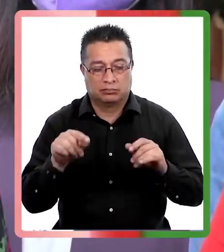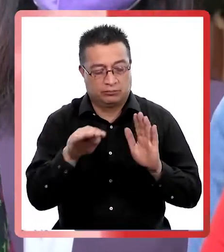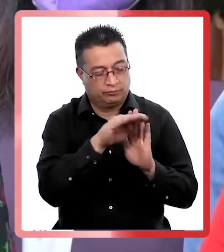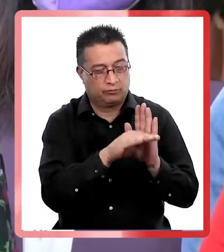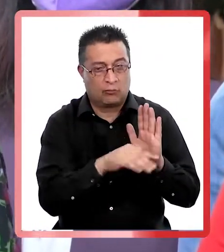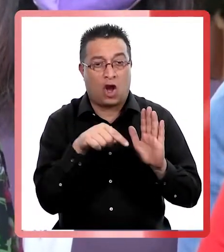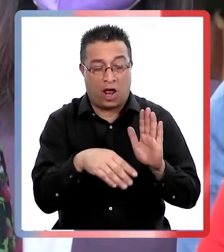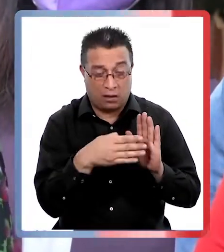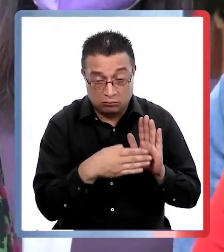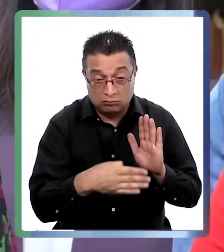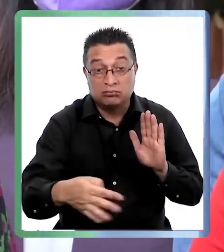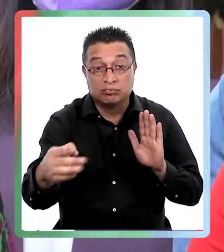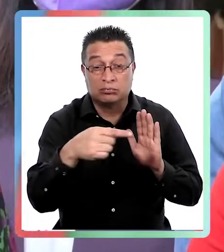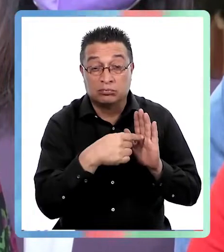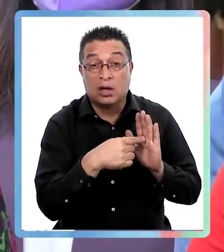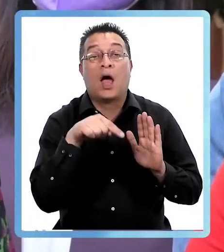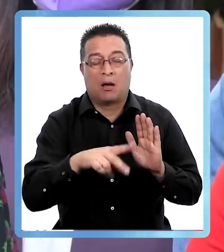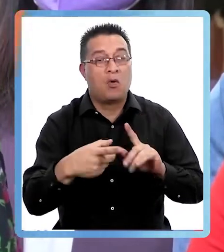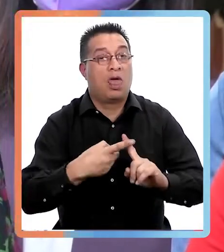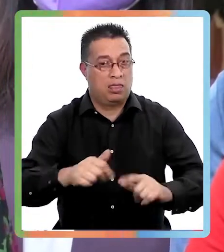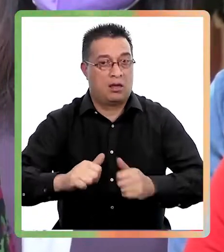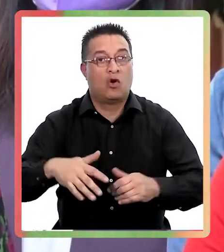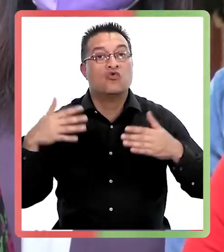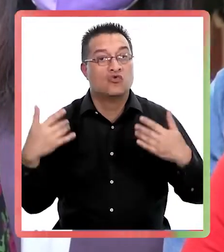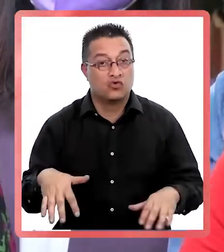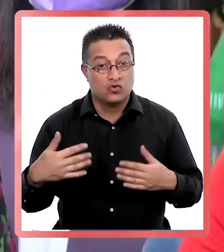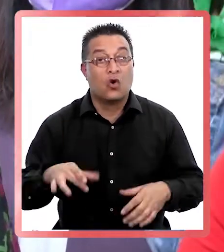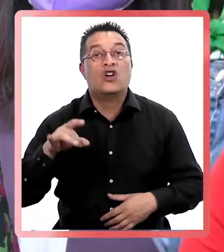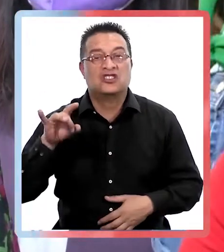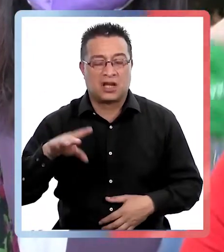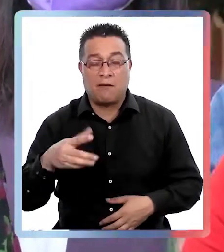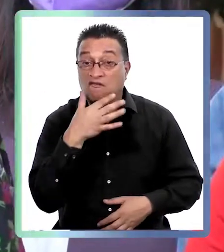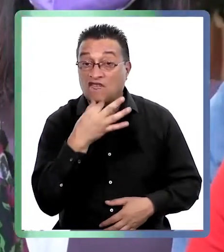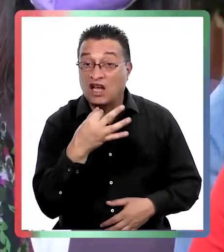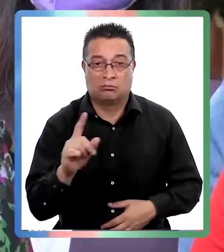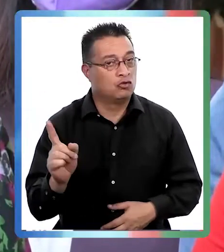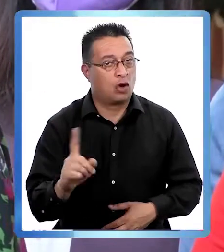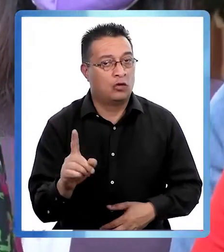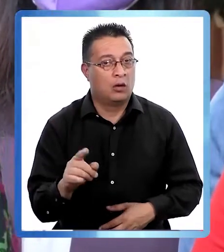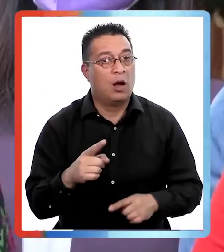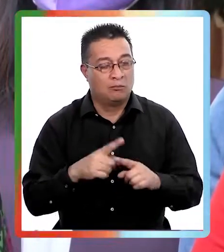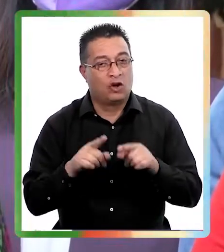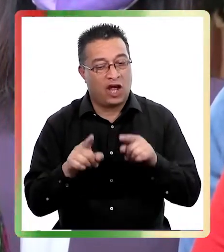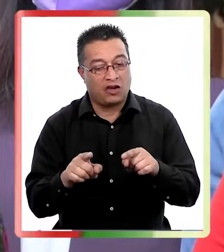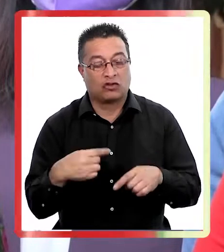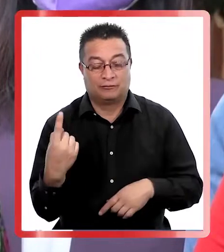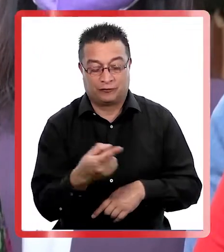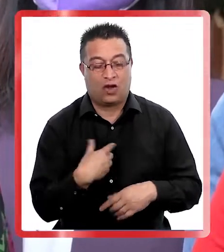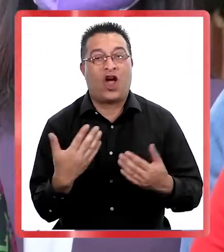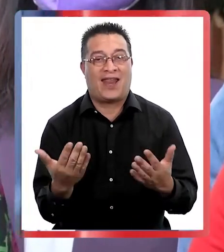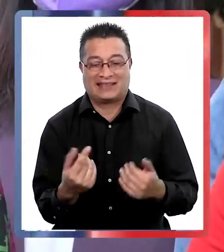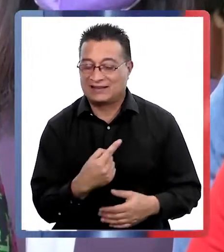que la agenda que tenemos por delante es una agenda muy desafiante. Sabemos que no va a ser fácil y por lo mismo nos